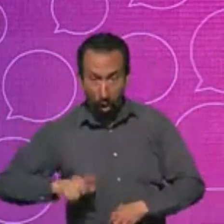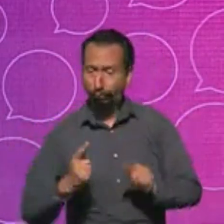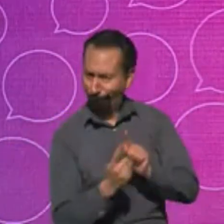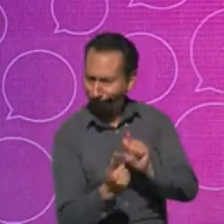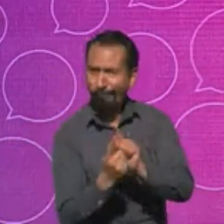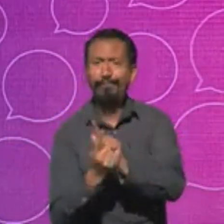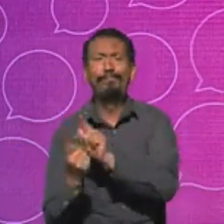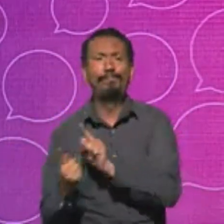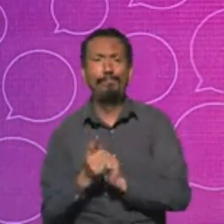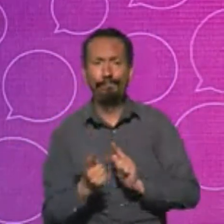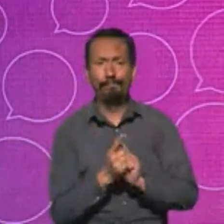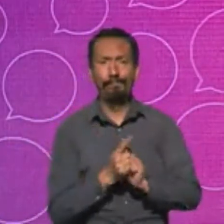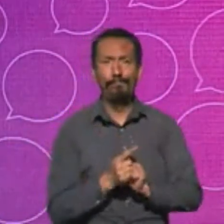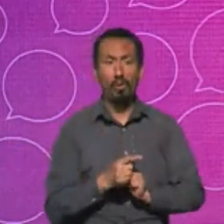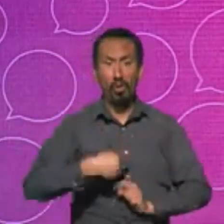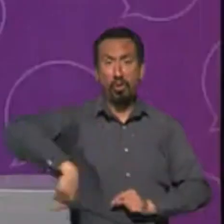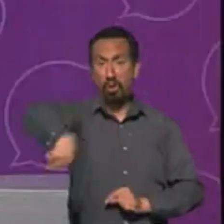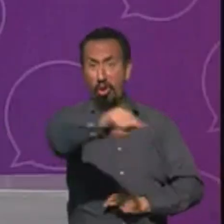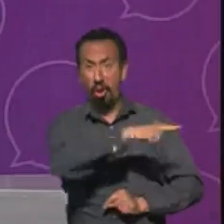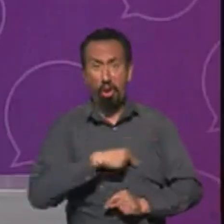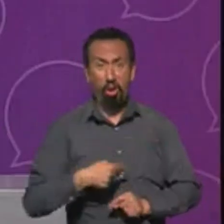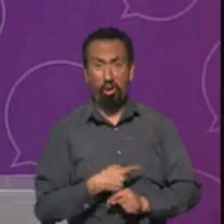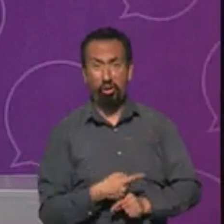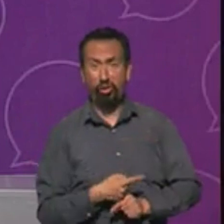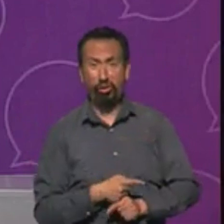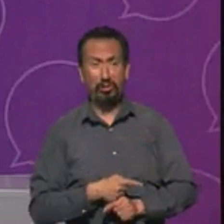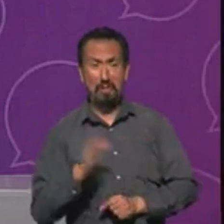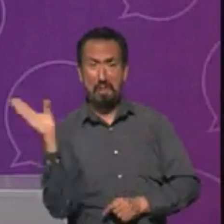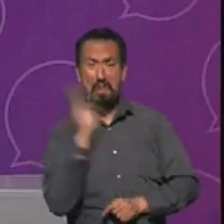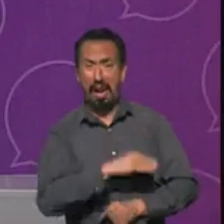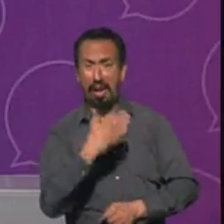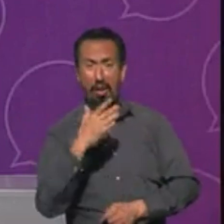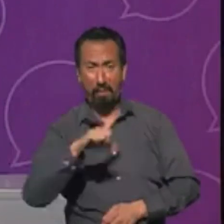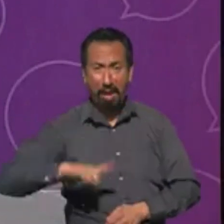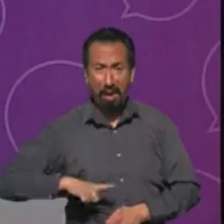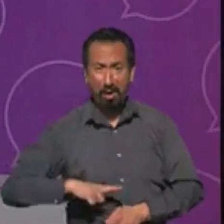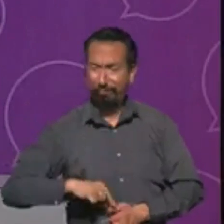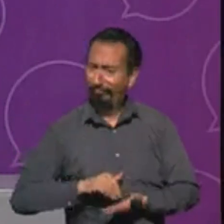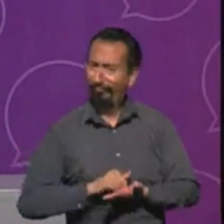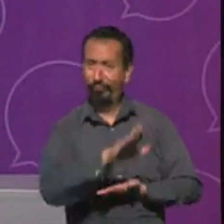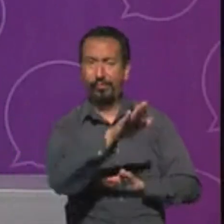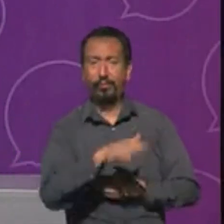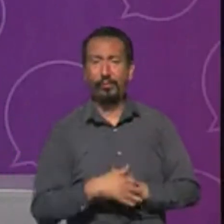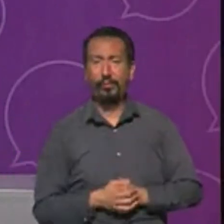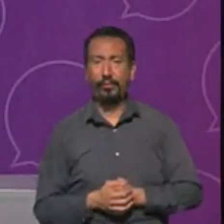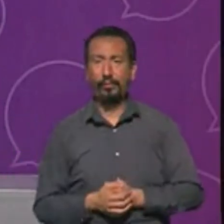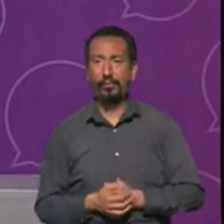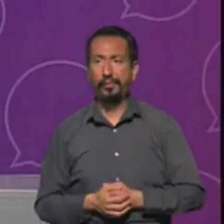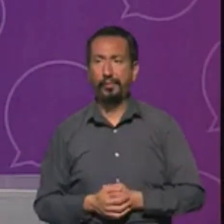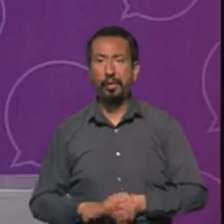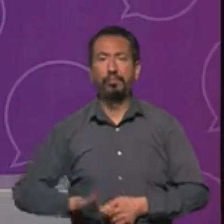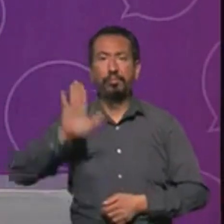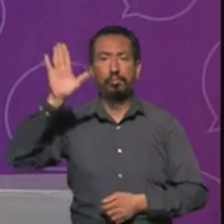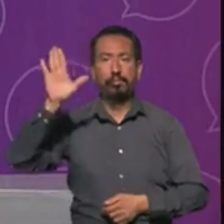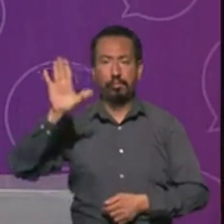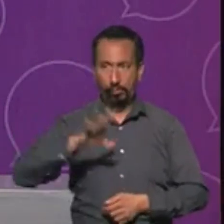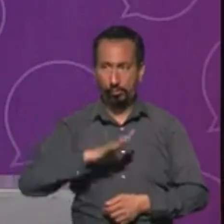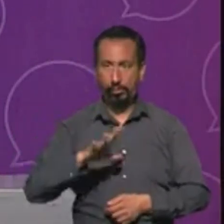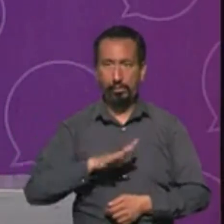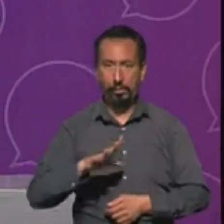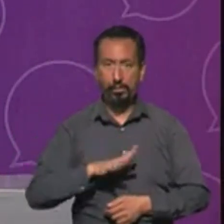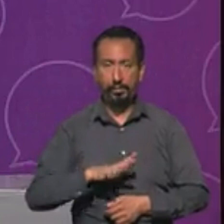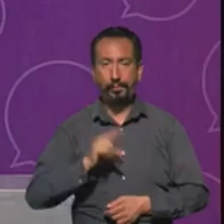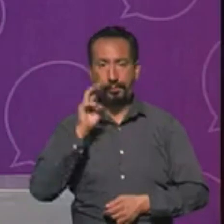terminar con este gobierno cerrado Gracias candidato ahora escuchemos la respuesta hay una hay una réplica es una